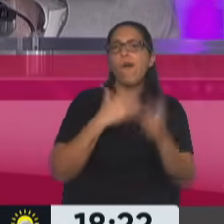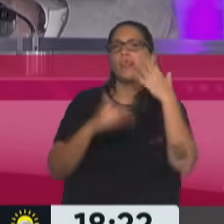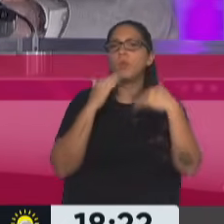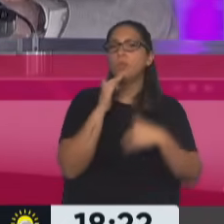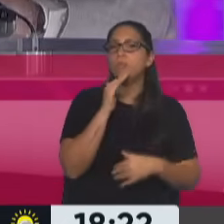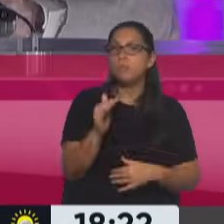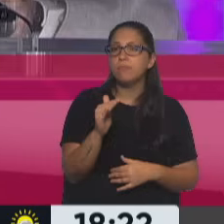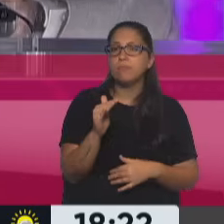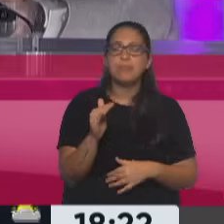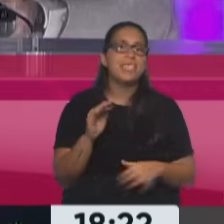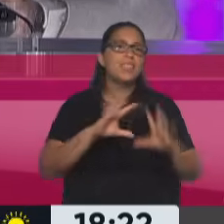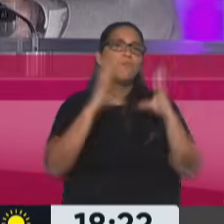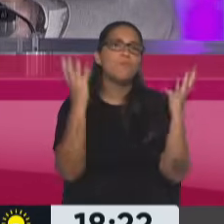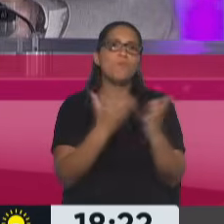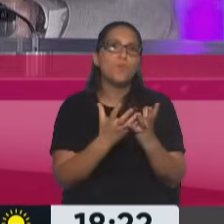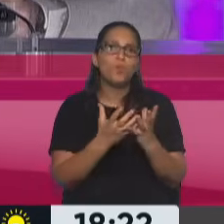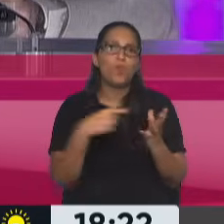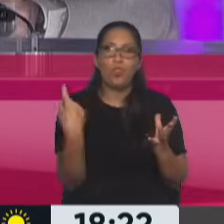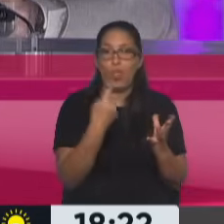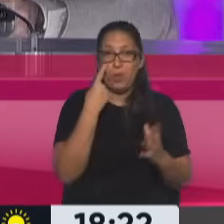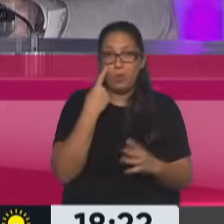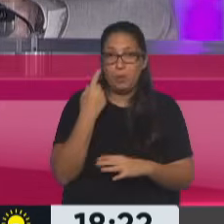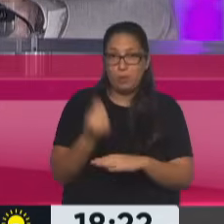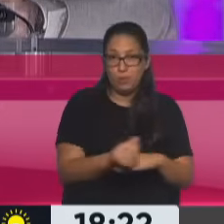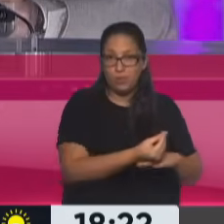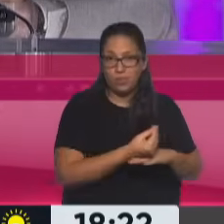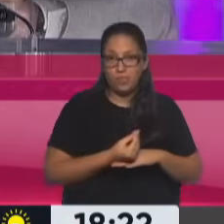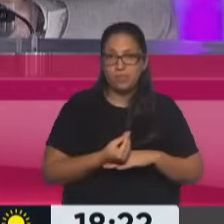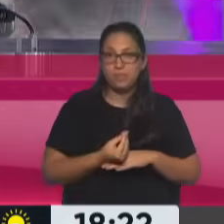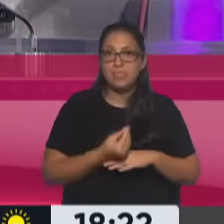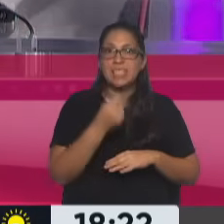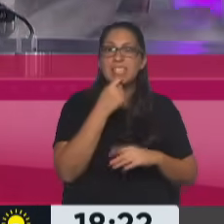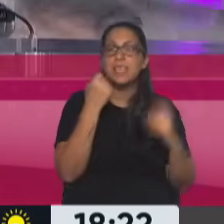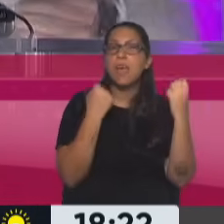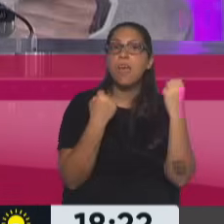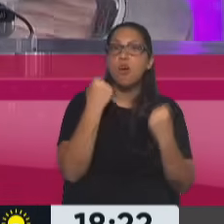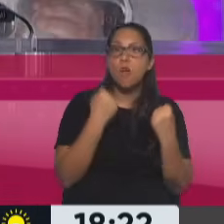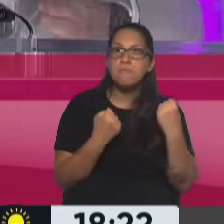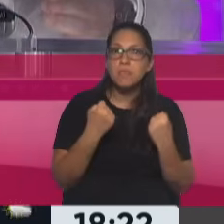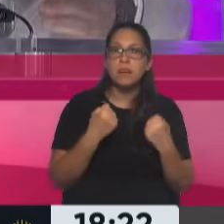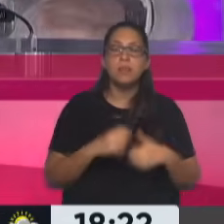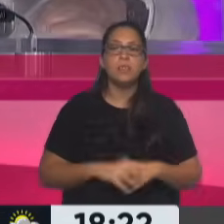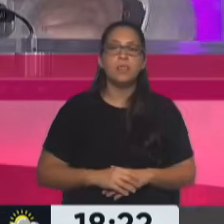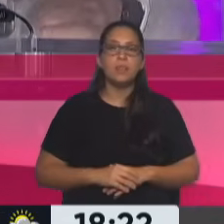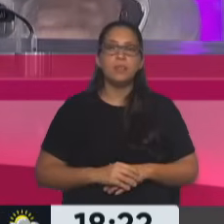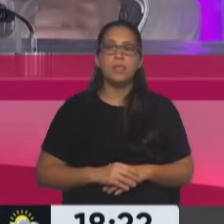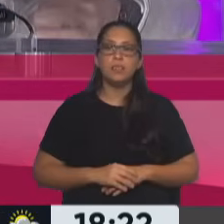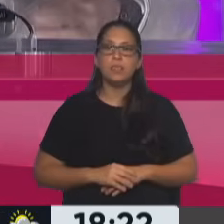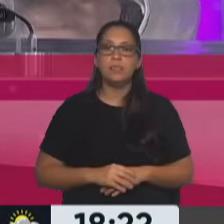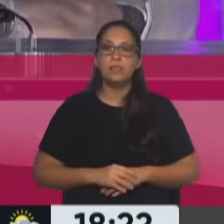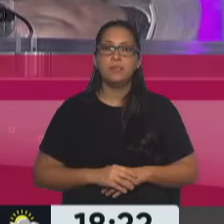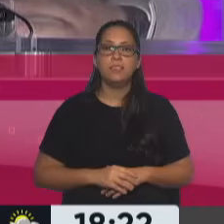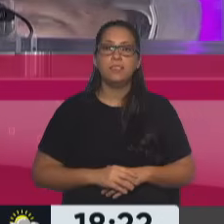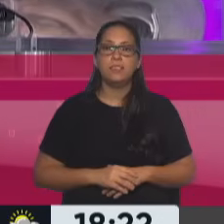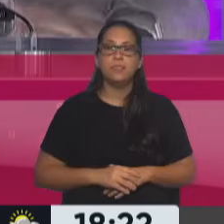el mundo interdependiente en el cual vivimos, cuando la economía, nosotros utilizamos un término en la